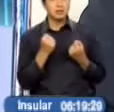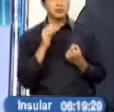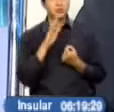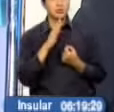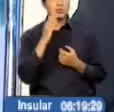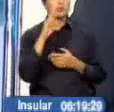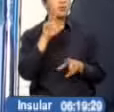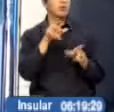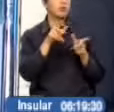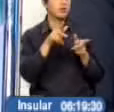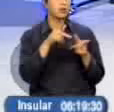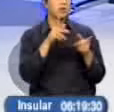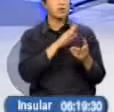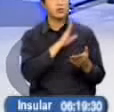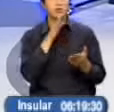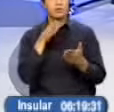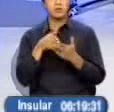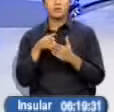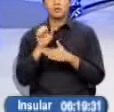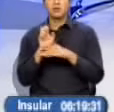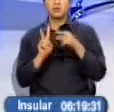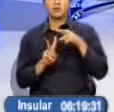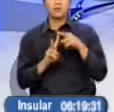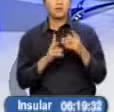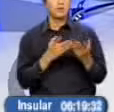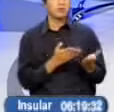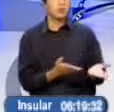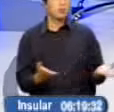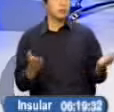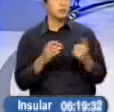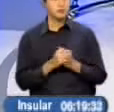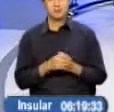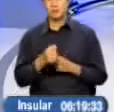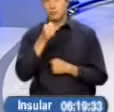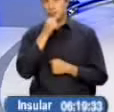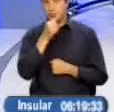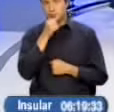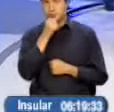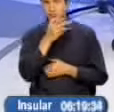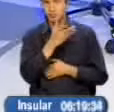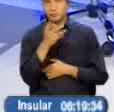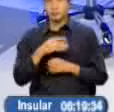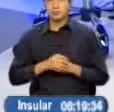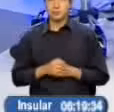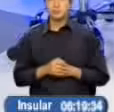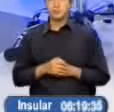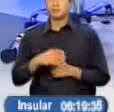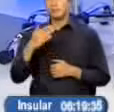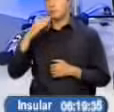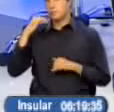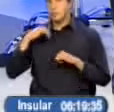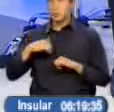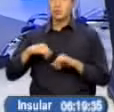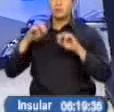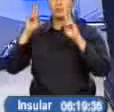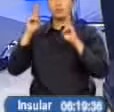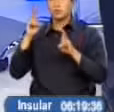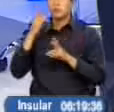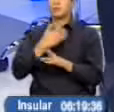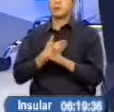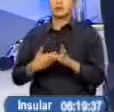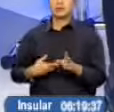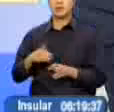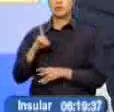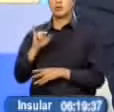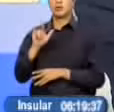programa radial acá los estudios en fe de ecuador tv herencia de pensamiento crítico bueno y seguimos analizando el tema de la institución de